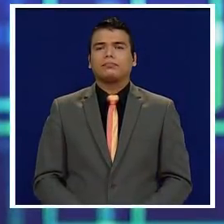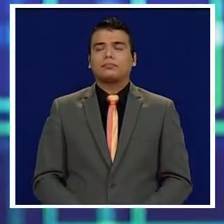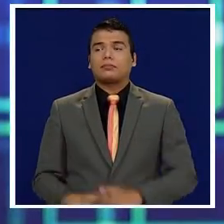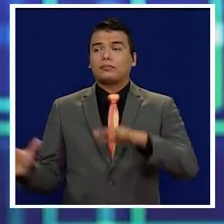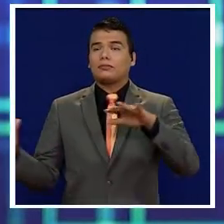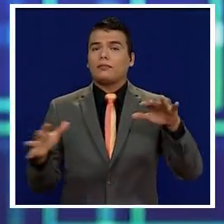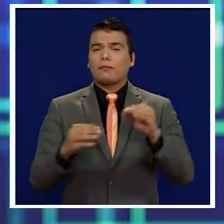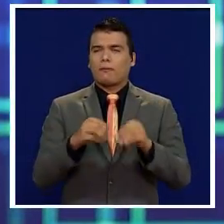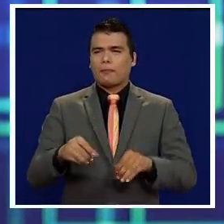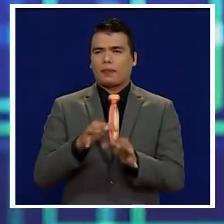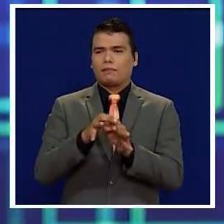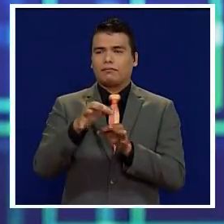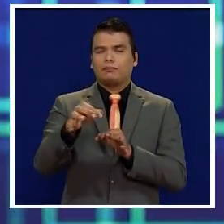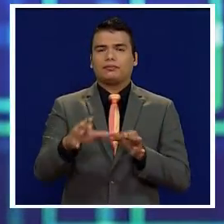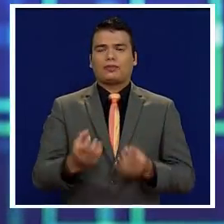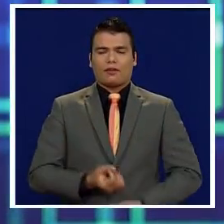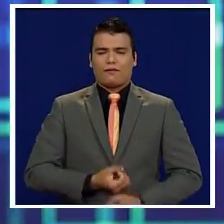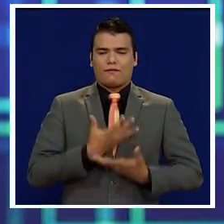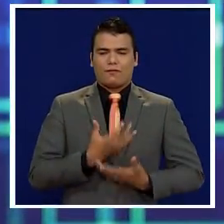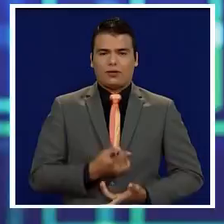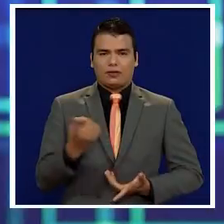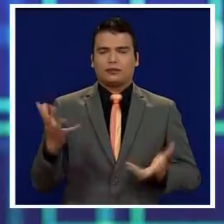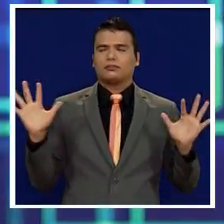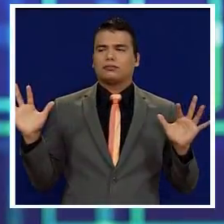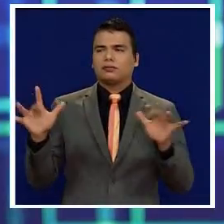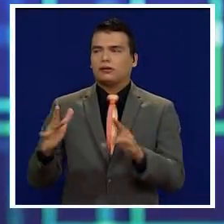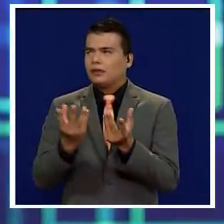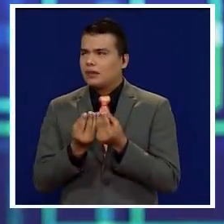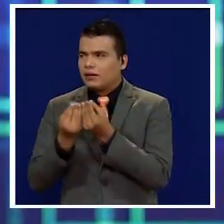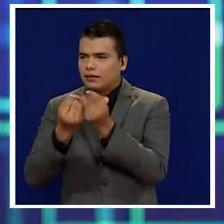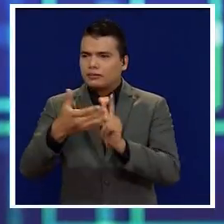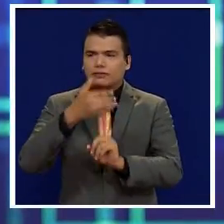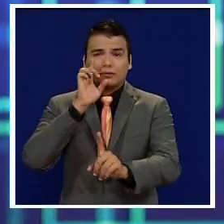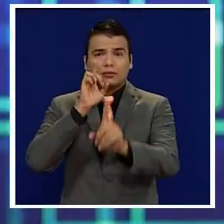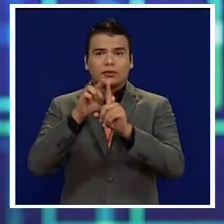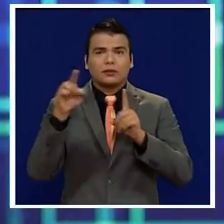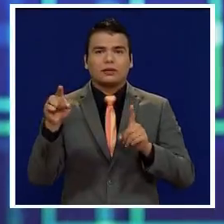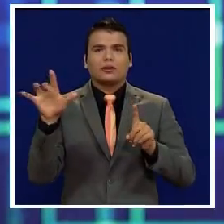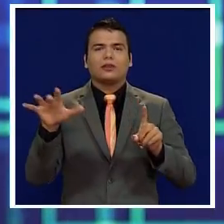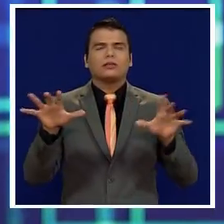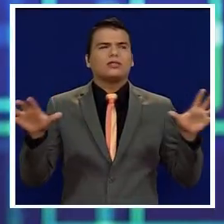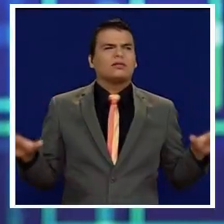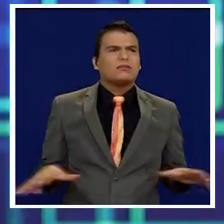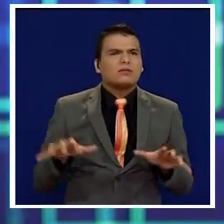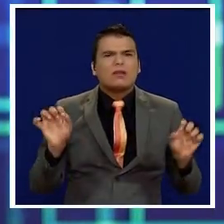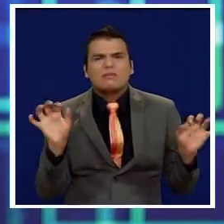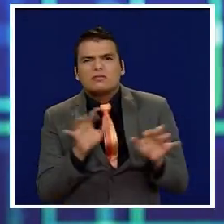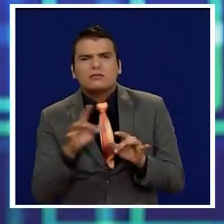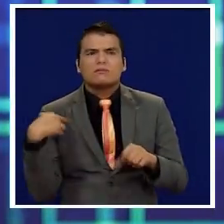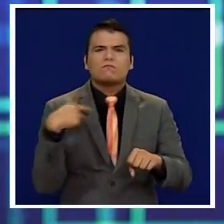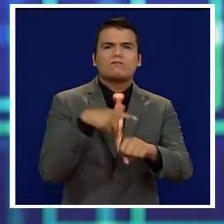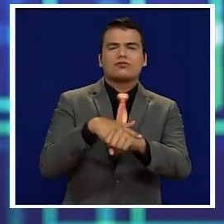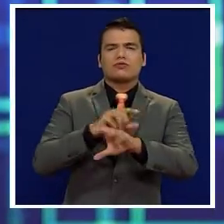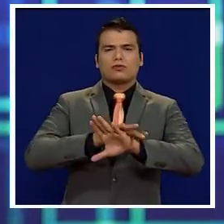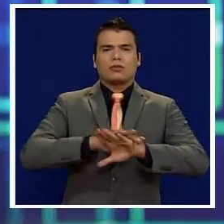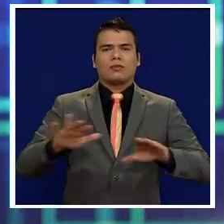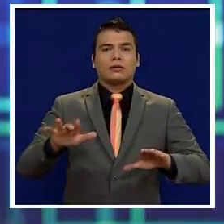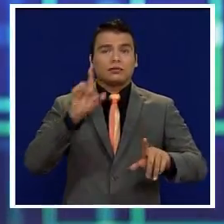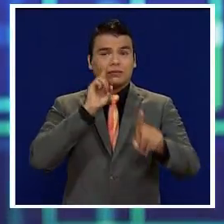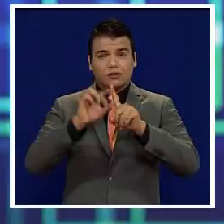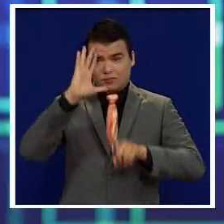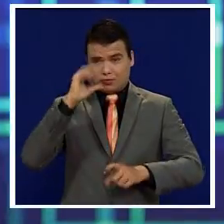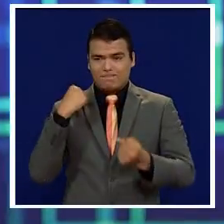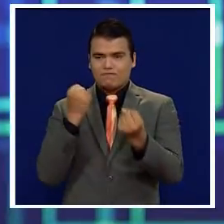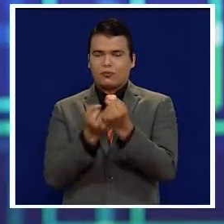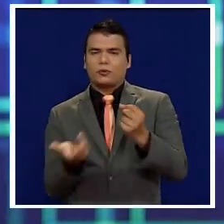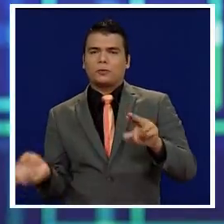Entre tanto, en Florida Valle se adelantó un consejo de seguridad para contrarrestar el accionar de la delincuencia y reforzar el pie de fuerza de la policía en